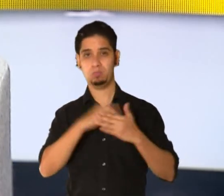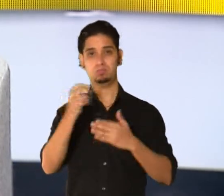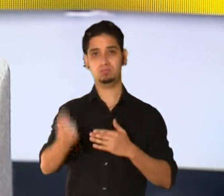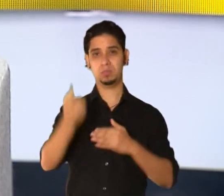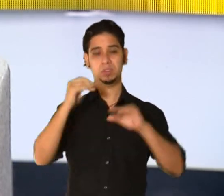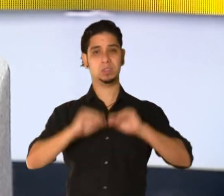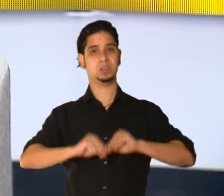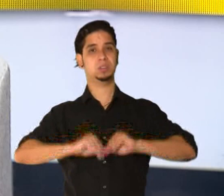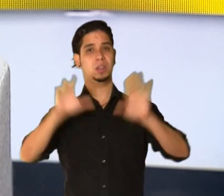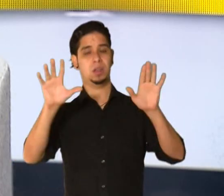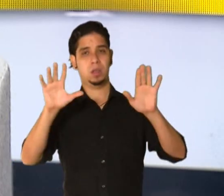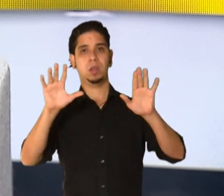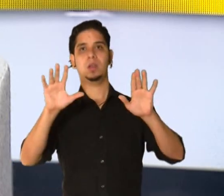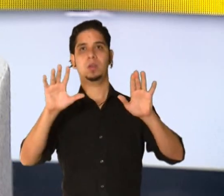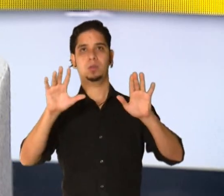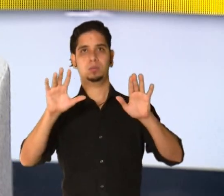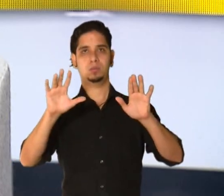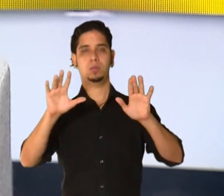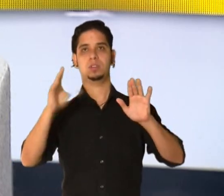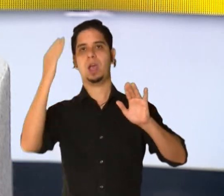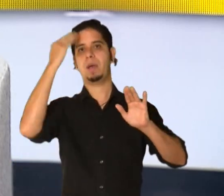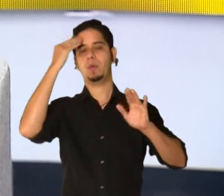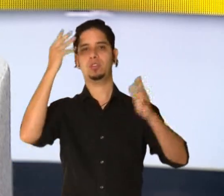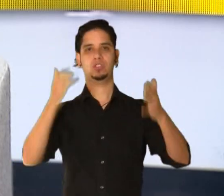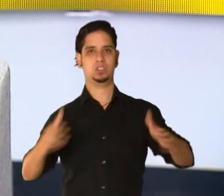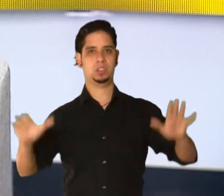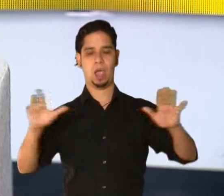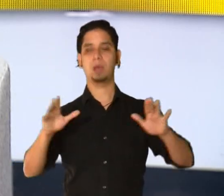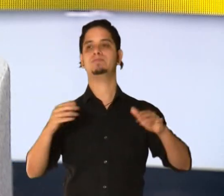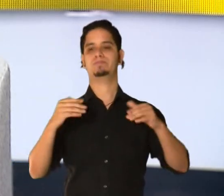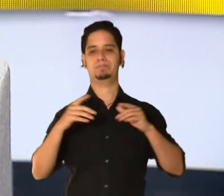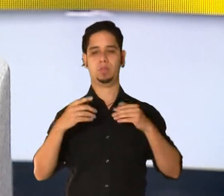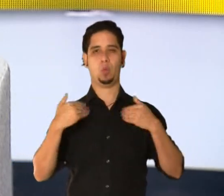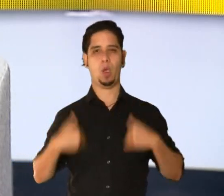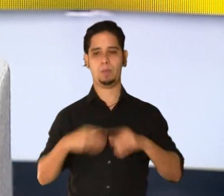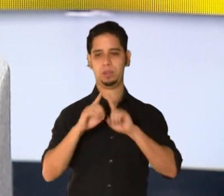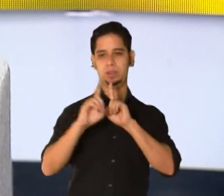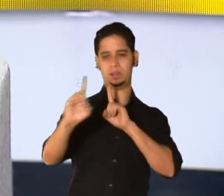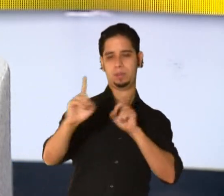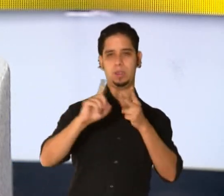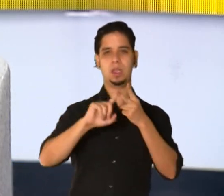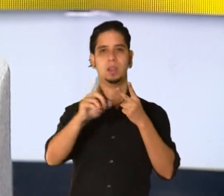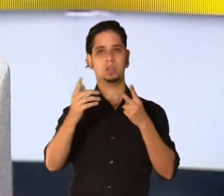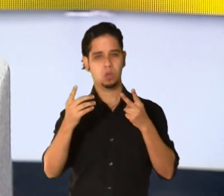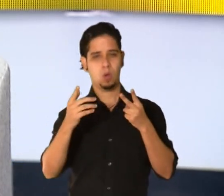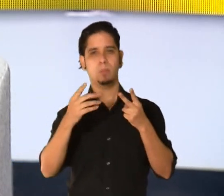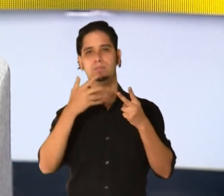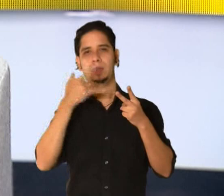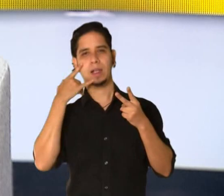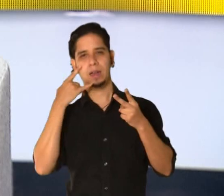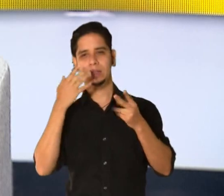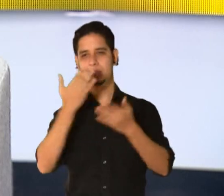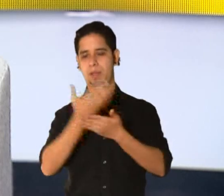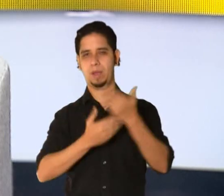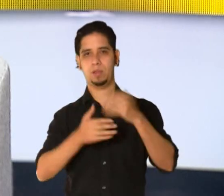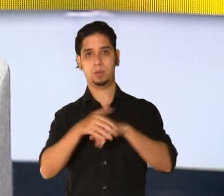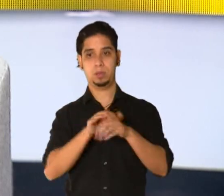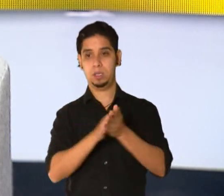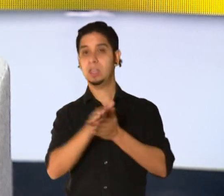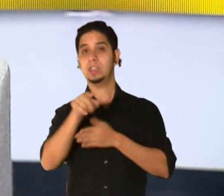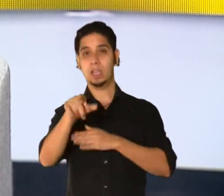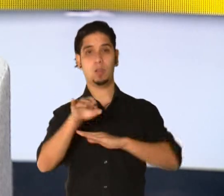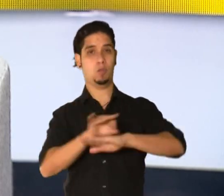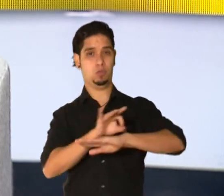sabemos como un mantra, ¿no? Distanciamiento social, mascarilla, lavado de manos, eso ya lo sabemos. Y eso funciona,